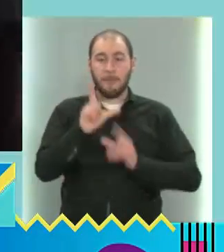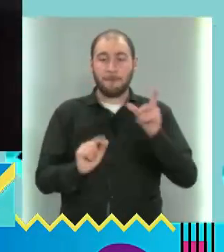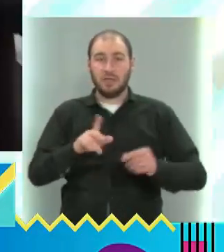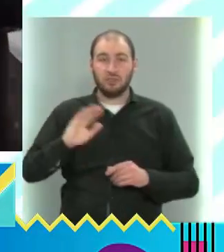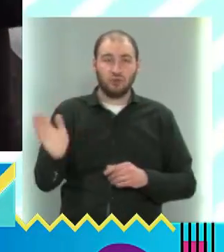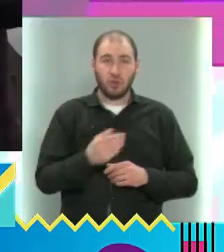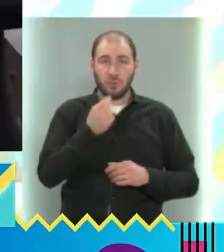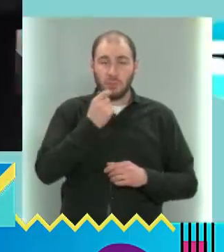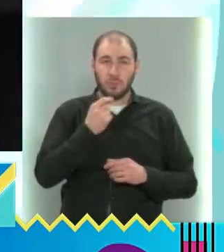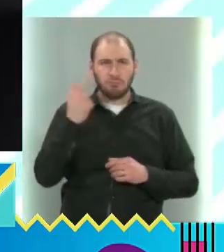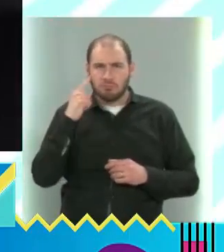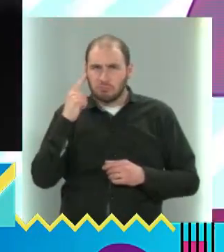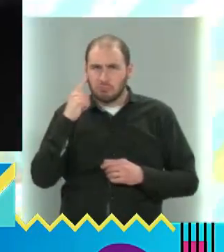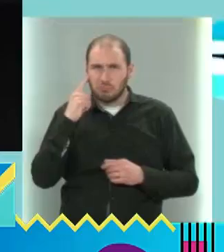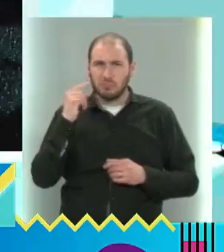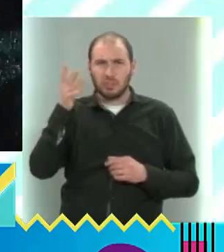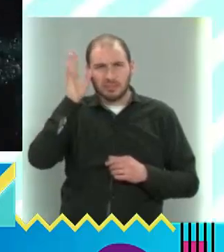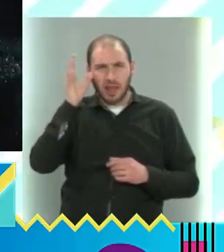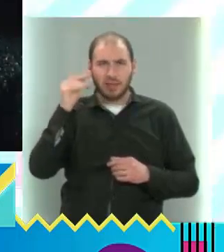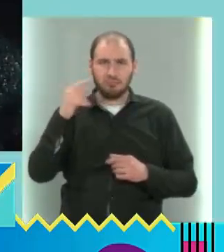países como Italia,